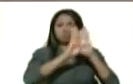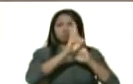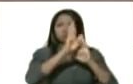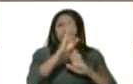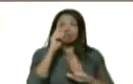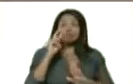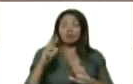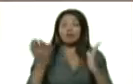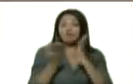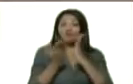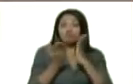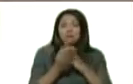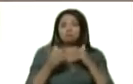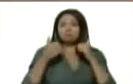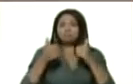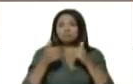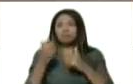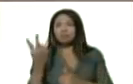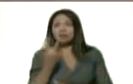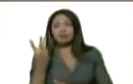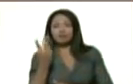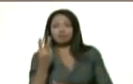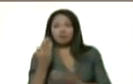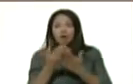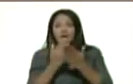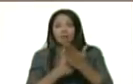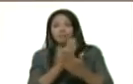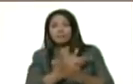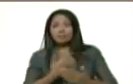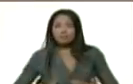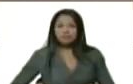Y estudiando. Están las dos expresidentas también.